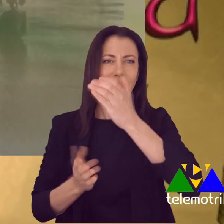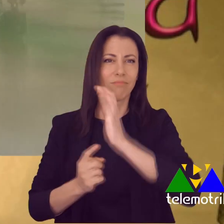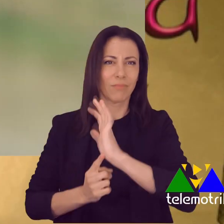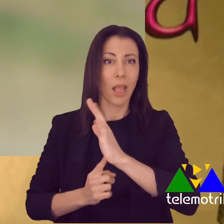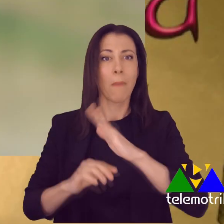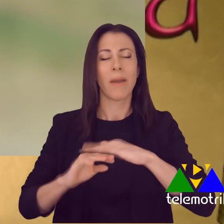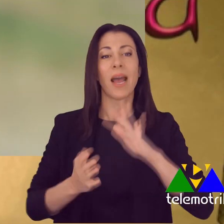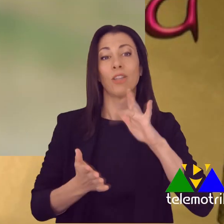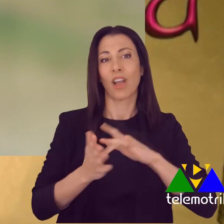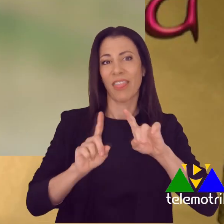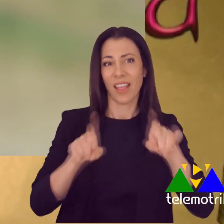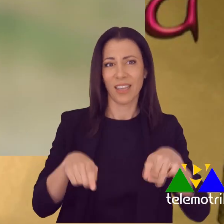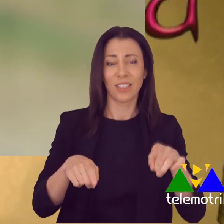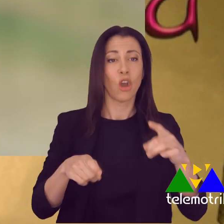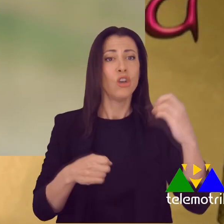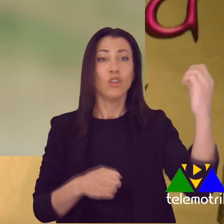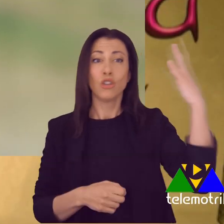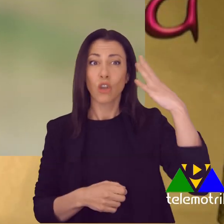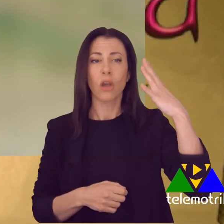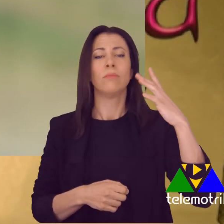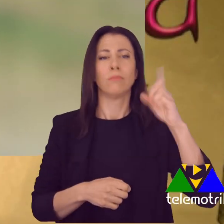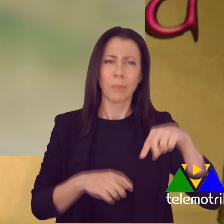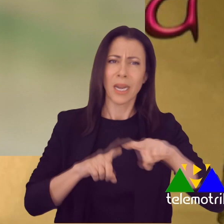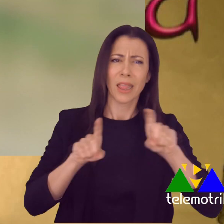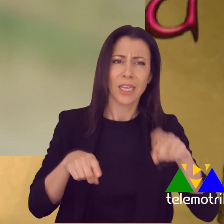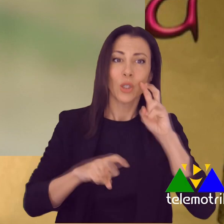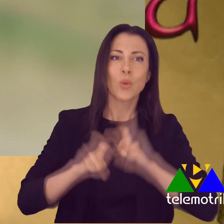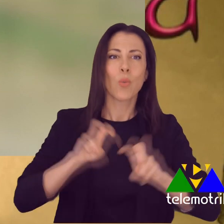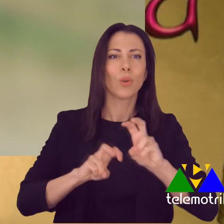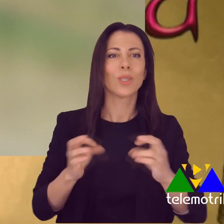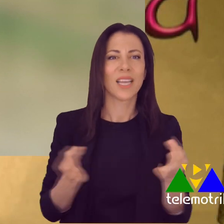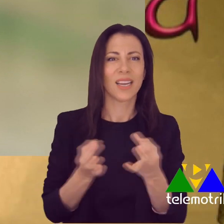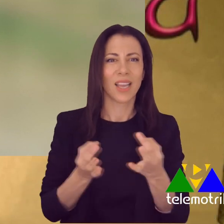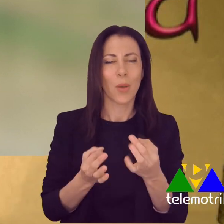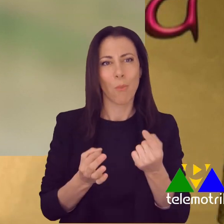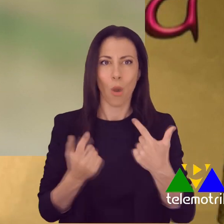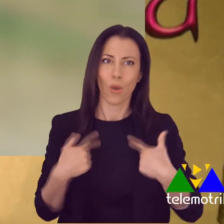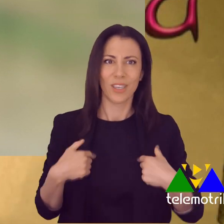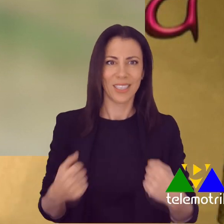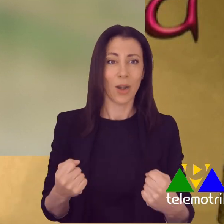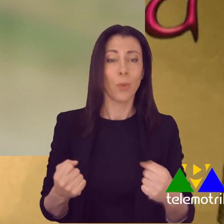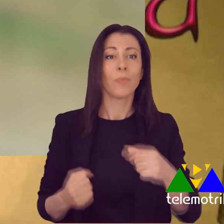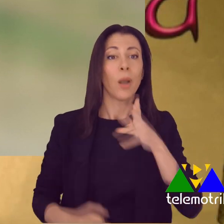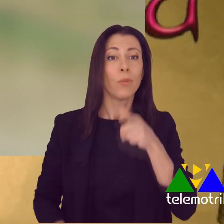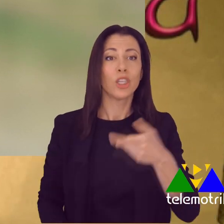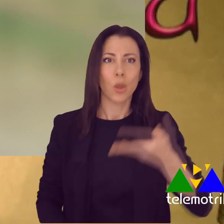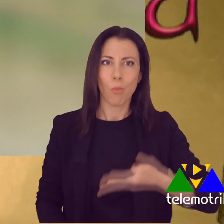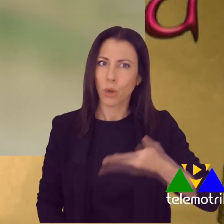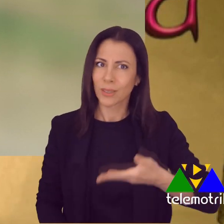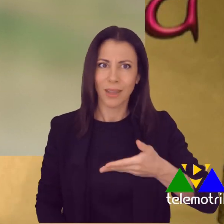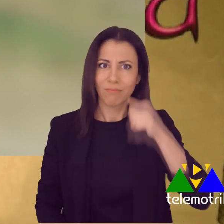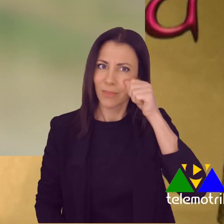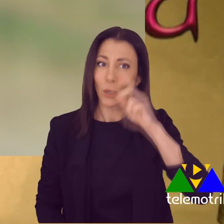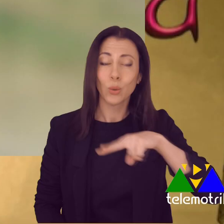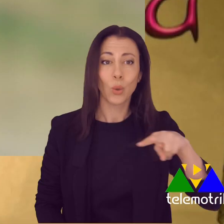el descanso, sino bien para tomar el sol, sí, para el descanso y para buscar un poco la salud. Importantísimo el turismo,